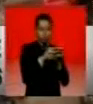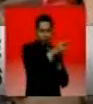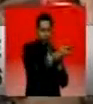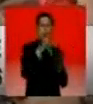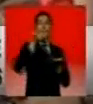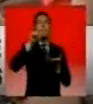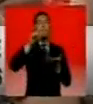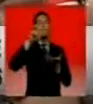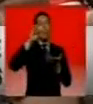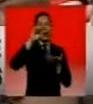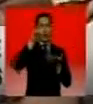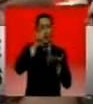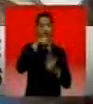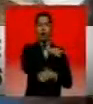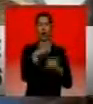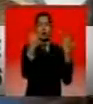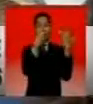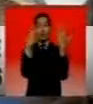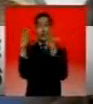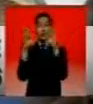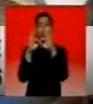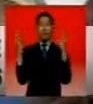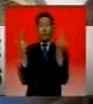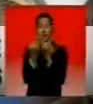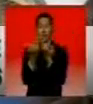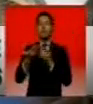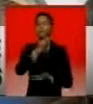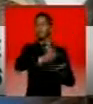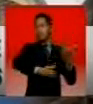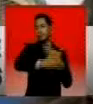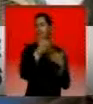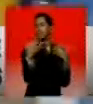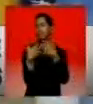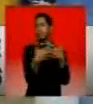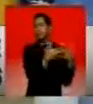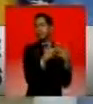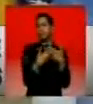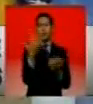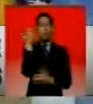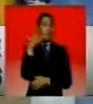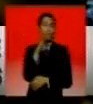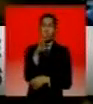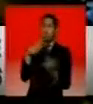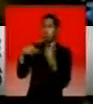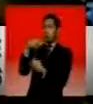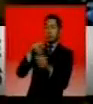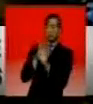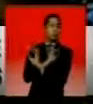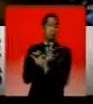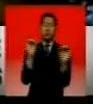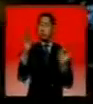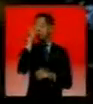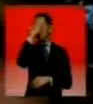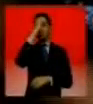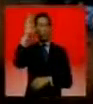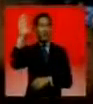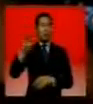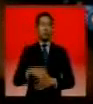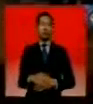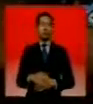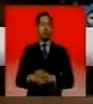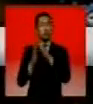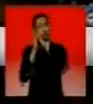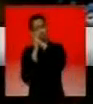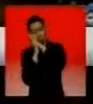Juntas. Allí más de 700 familias conviven sin fecha ni tiempo de retorno. Dormimos en las cosas mojadas, estábamos